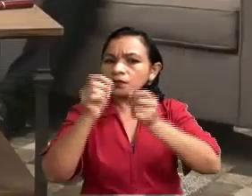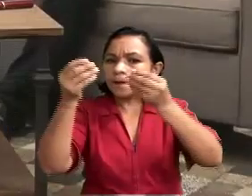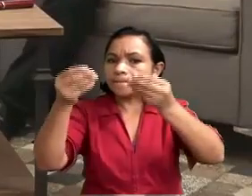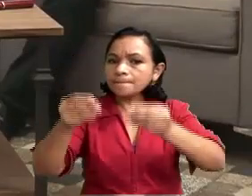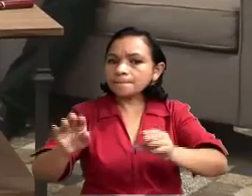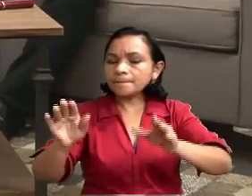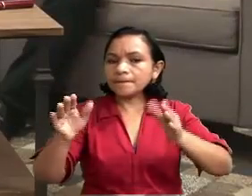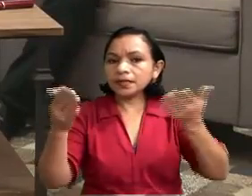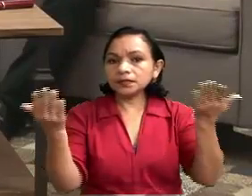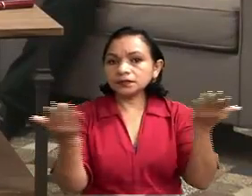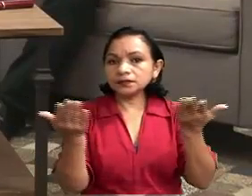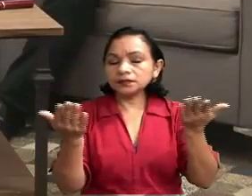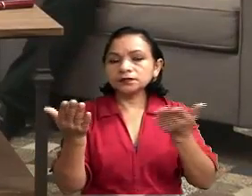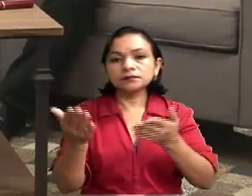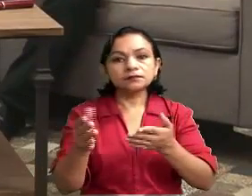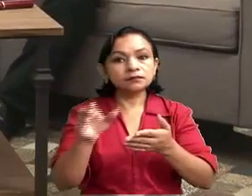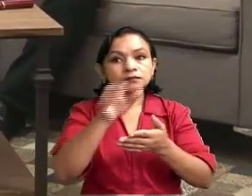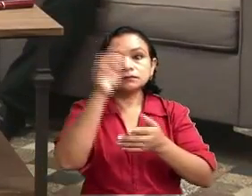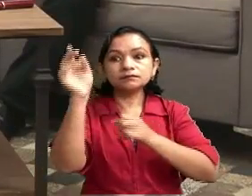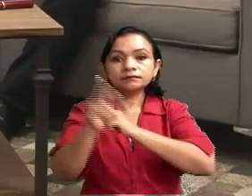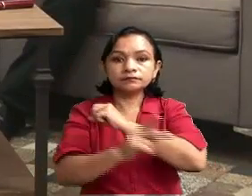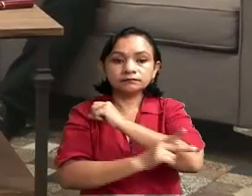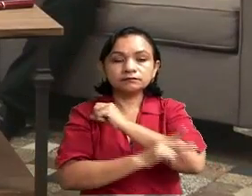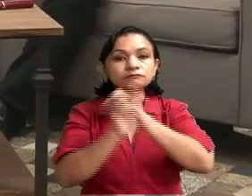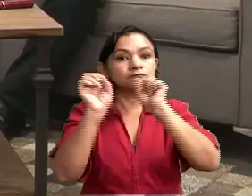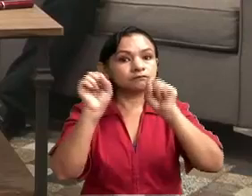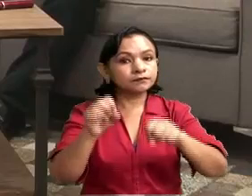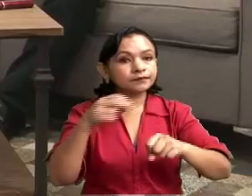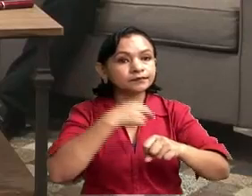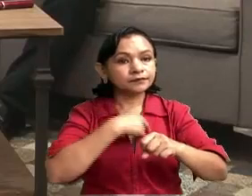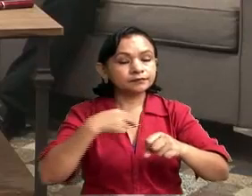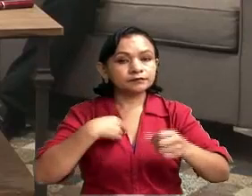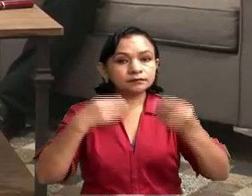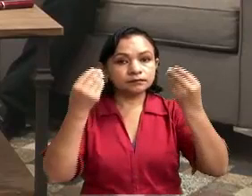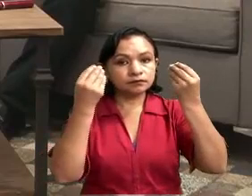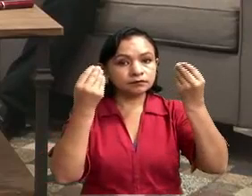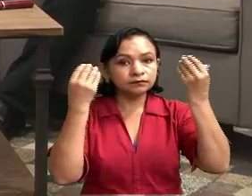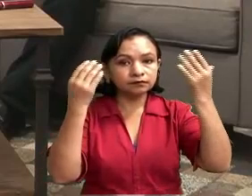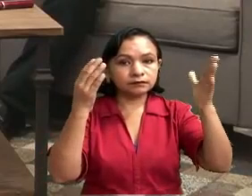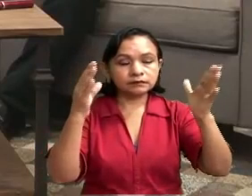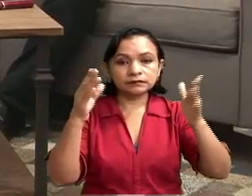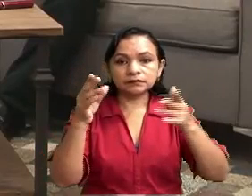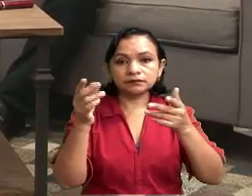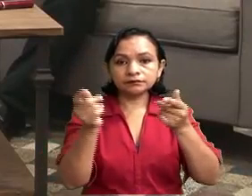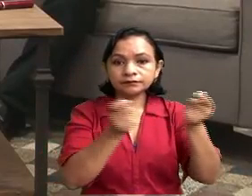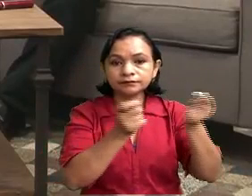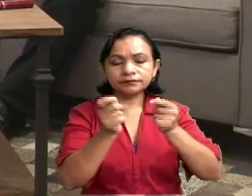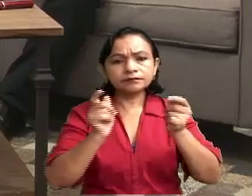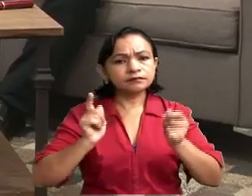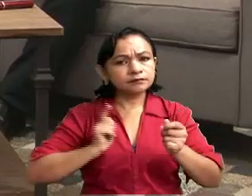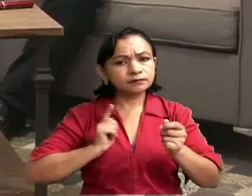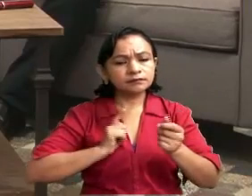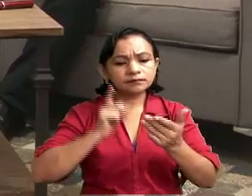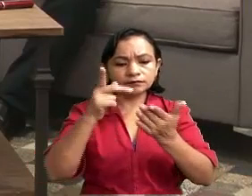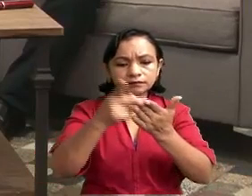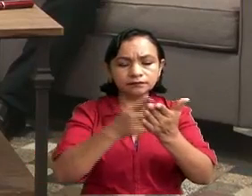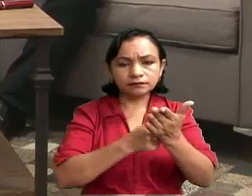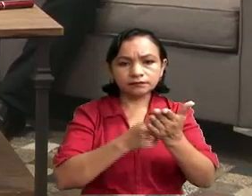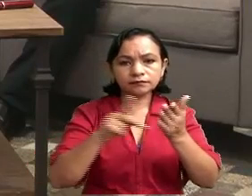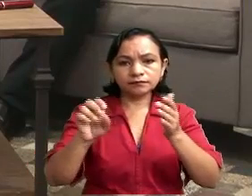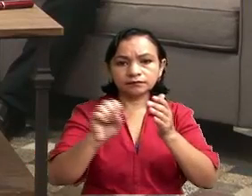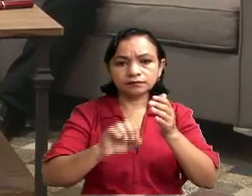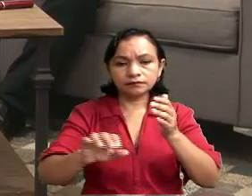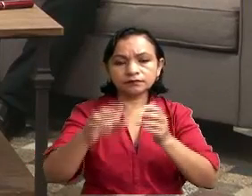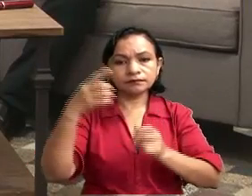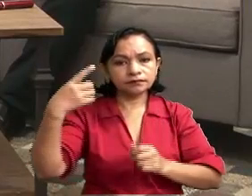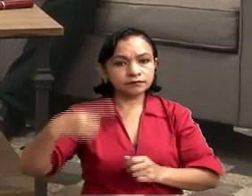economía, sin duda alguna, tendría que replantearse muchas cosas. Sin embargo, vimos que se sostienen los proyectos sociales, restitución